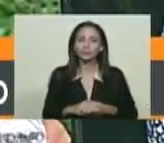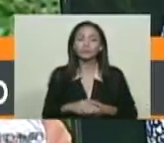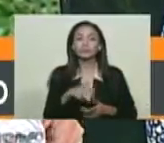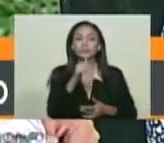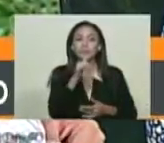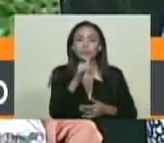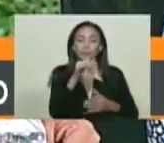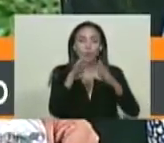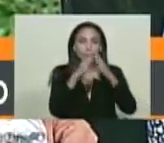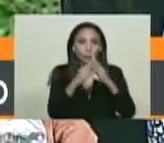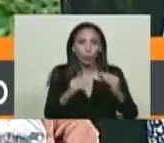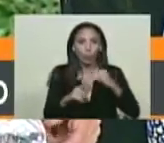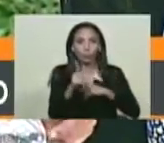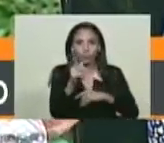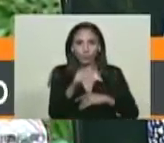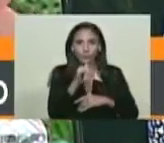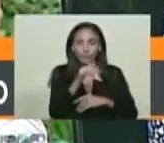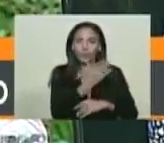informarle, presidente,